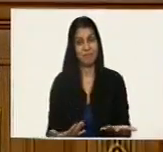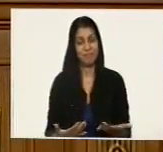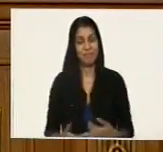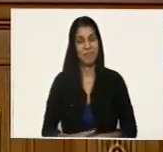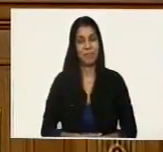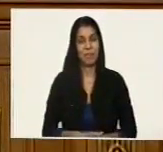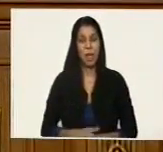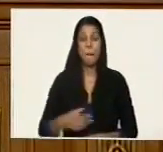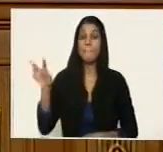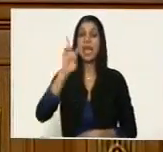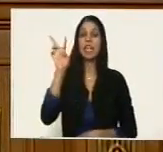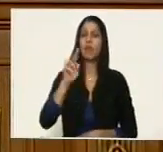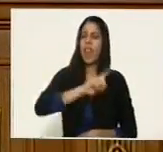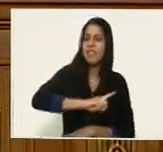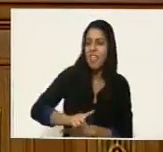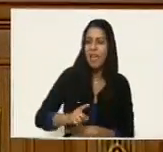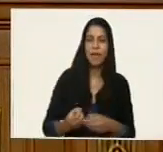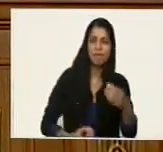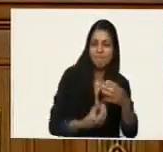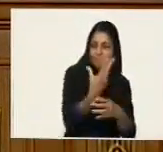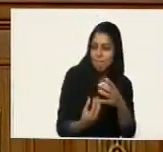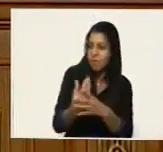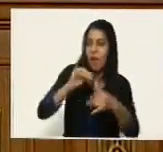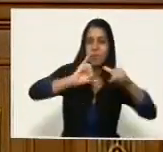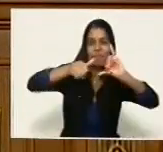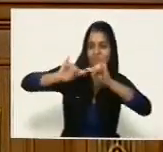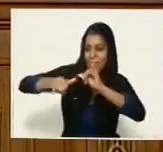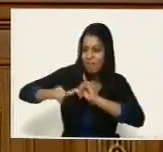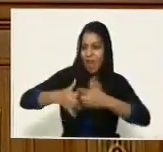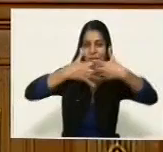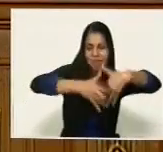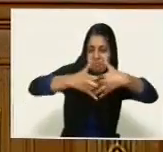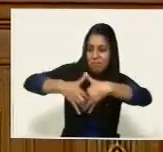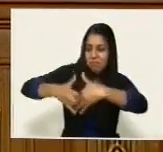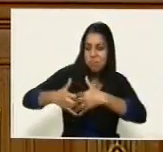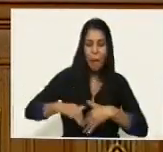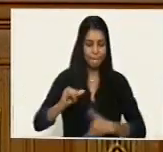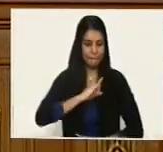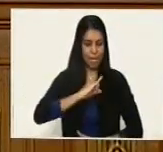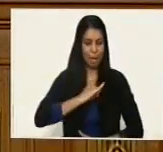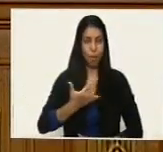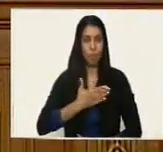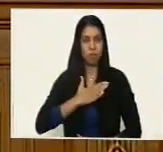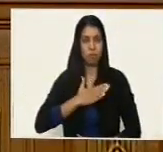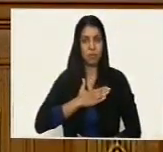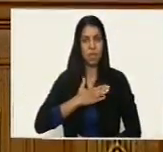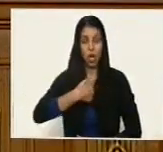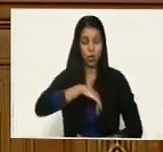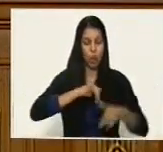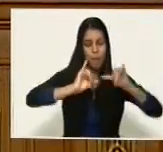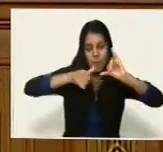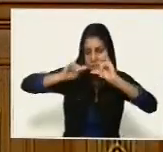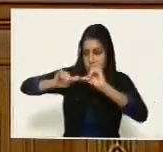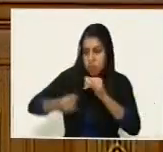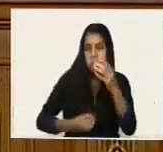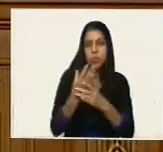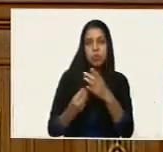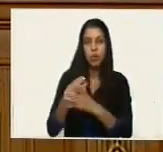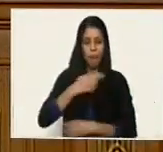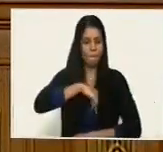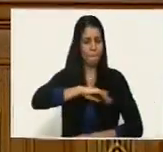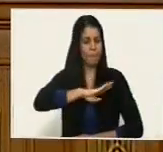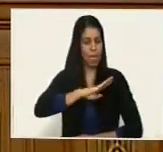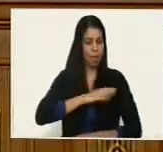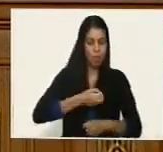Hasta que no tengamos una economía fuerte, productiva, hasta que no seamos autosuficientes, que sembremos